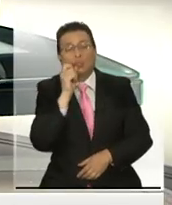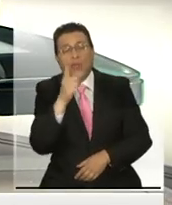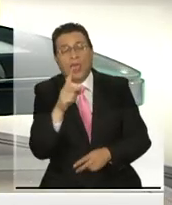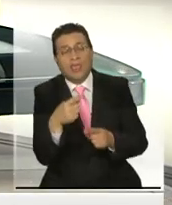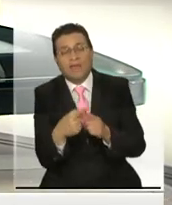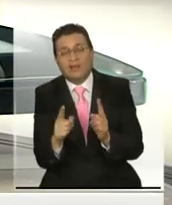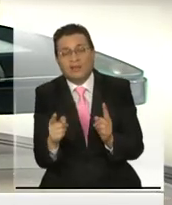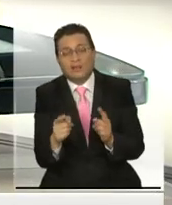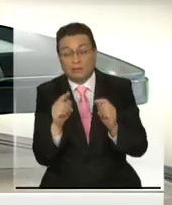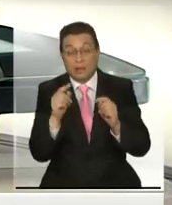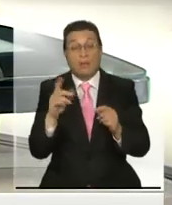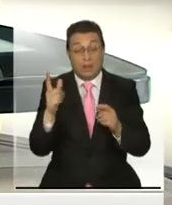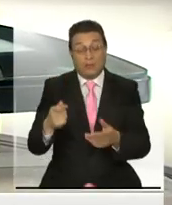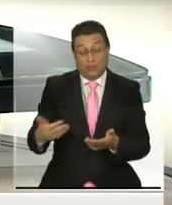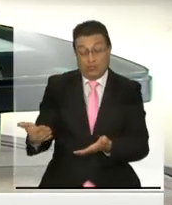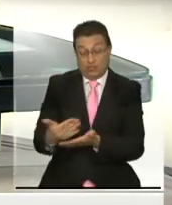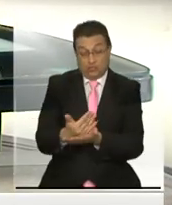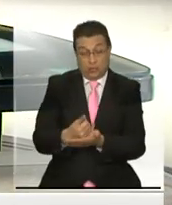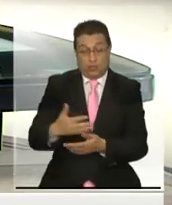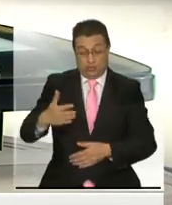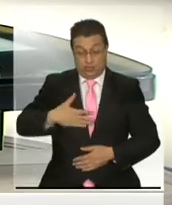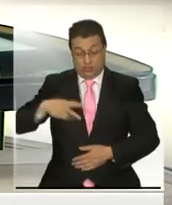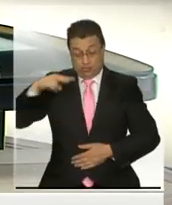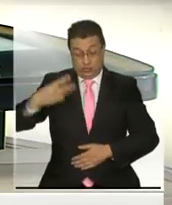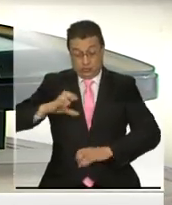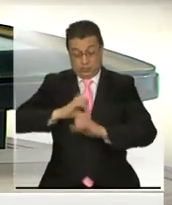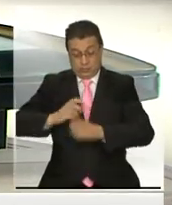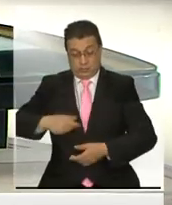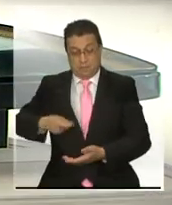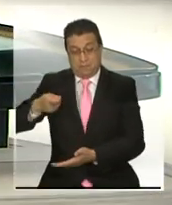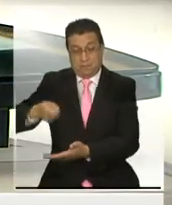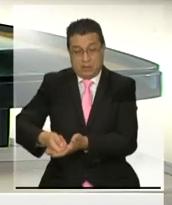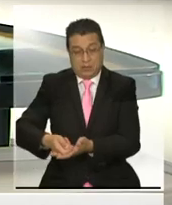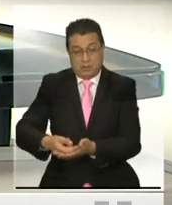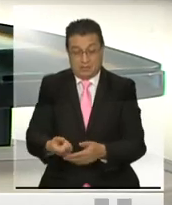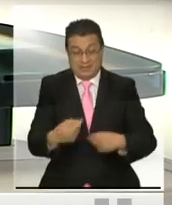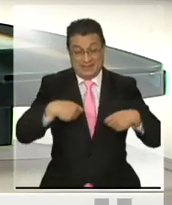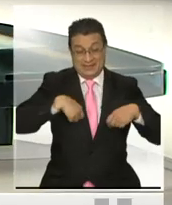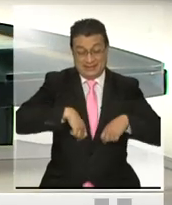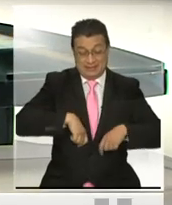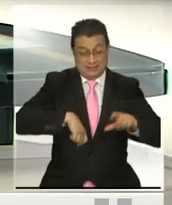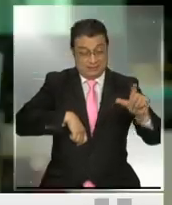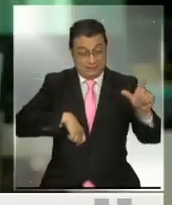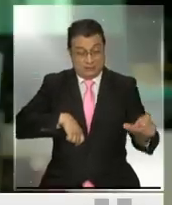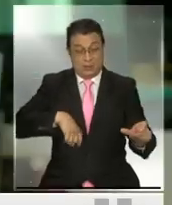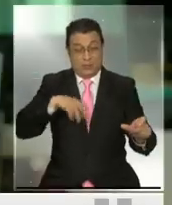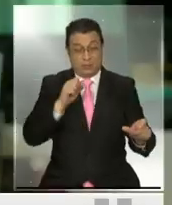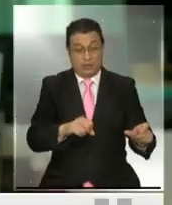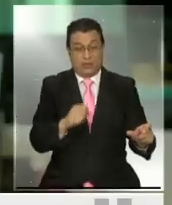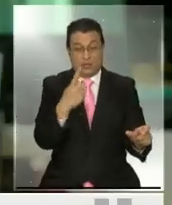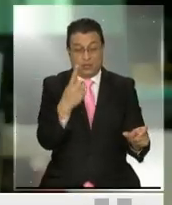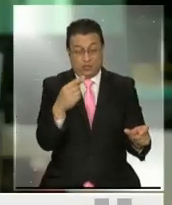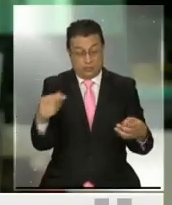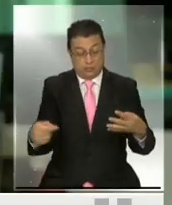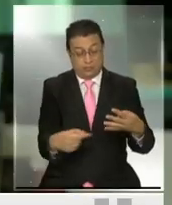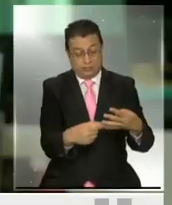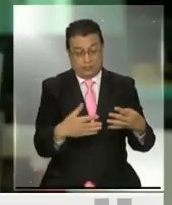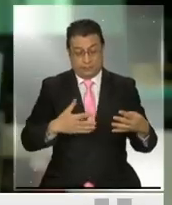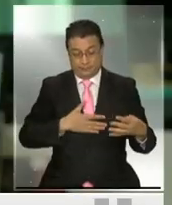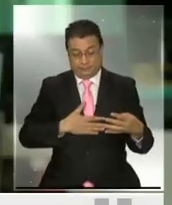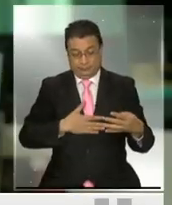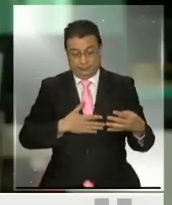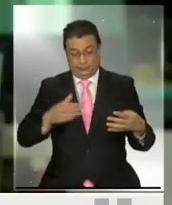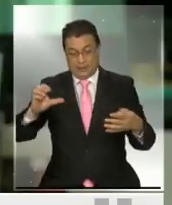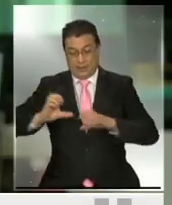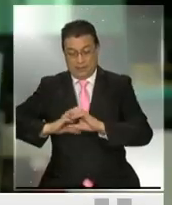diferencia principal es que el salario lo paga el empleador en cambio el ingreso lo que recibe la persona y la persona puede recibir un componente del empleador y un